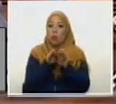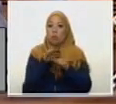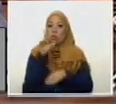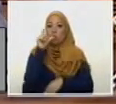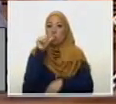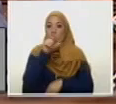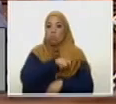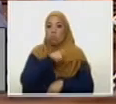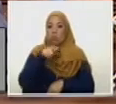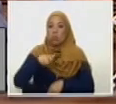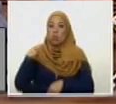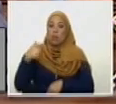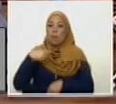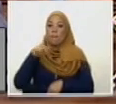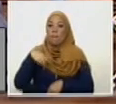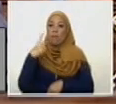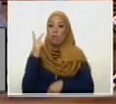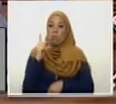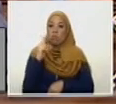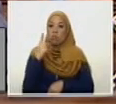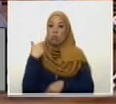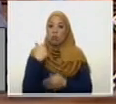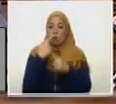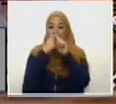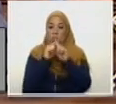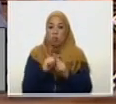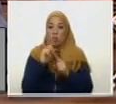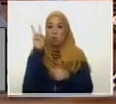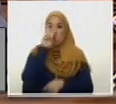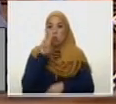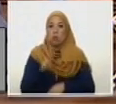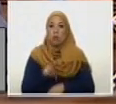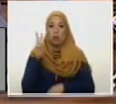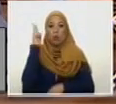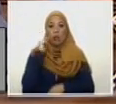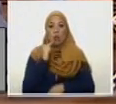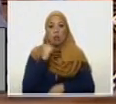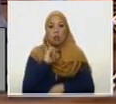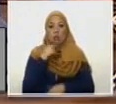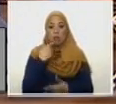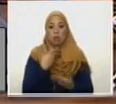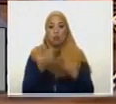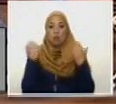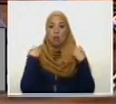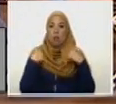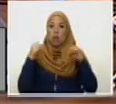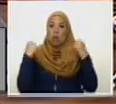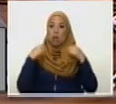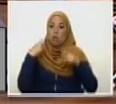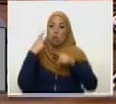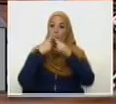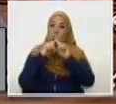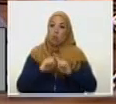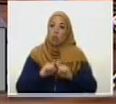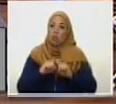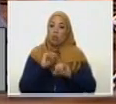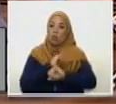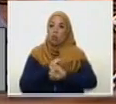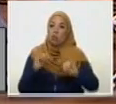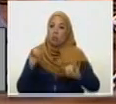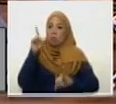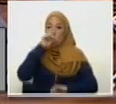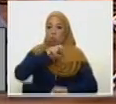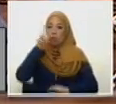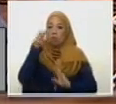el segundo punto, la presentación del proyecto de presupuesto de la República Bolivariana de Venezuela para el ejercicio económico financiero del